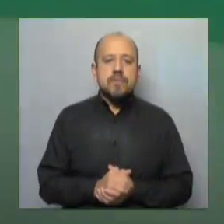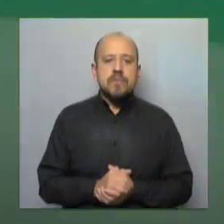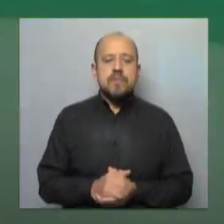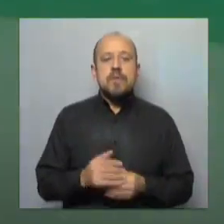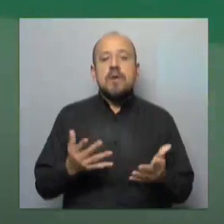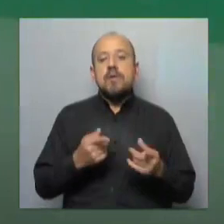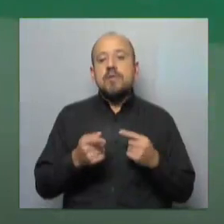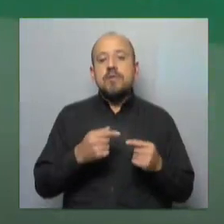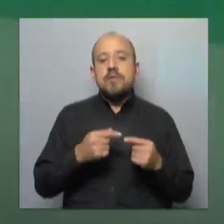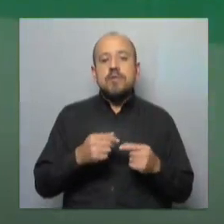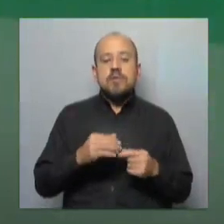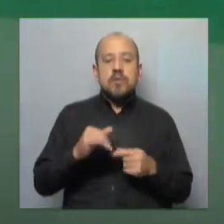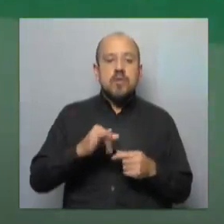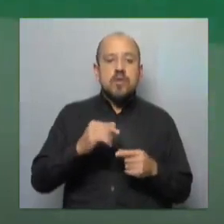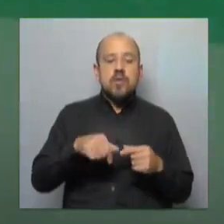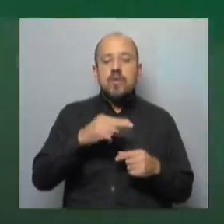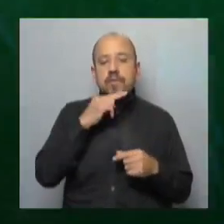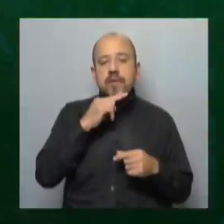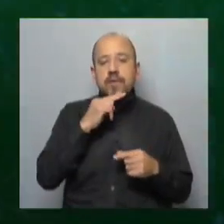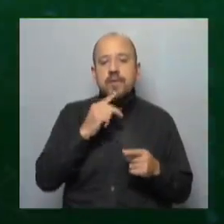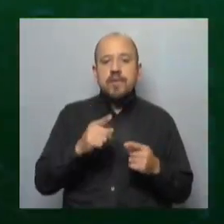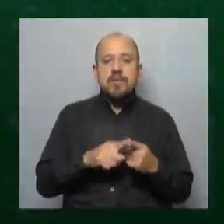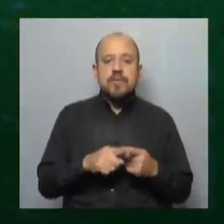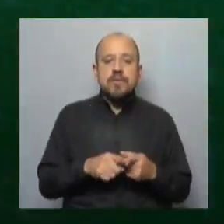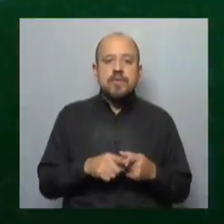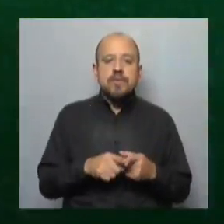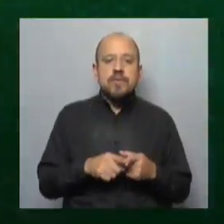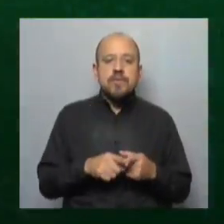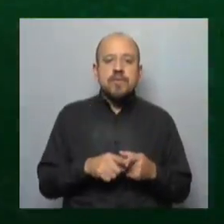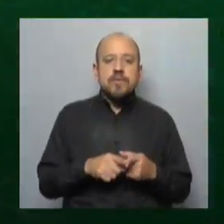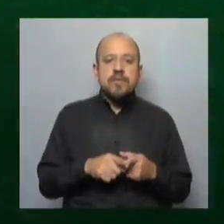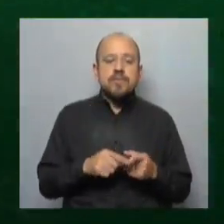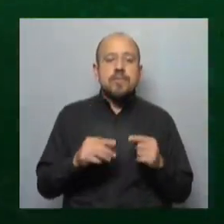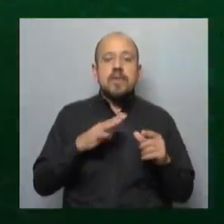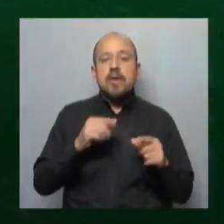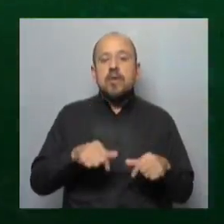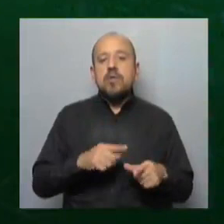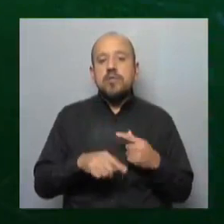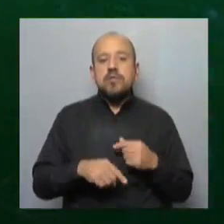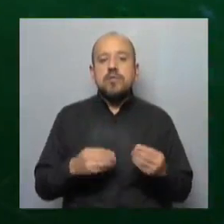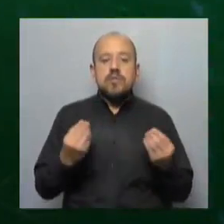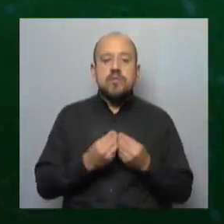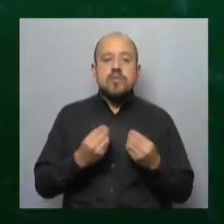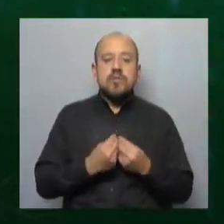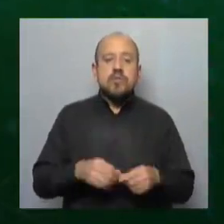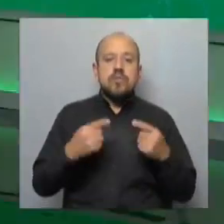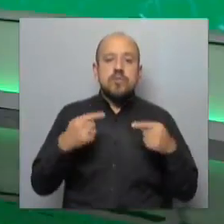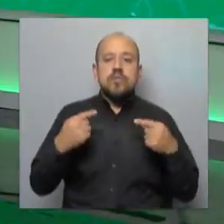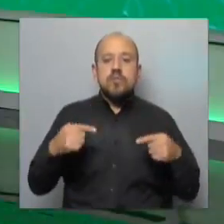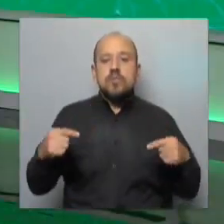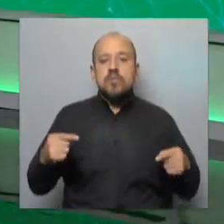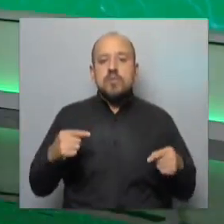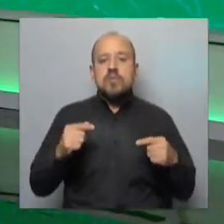espectáculos juanchi castle porque es viernes como anda juanchi todo bien traigo variado mucho y variado